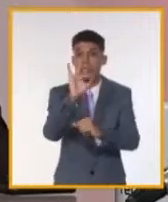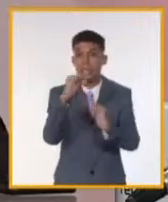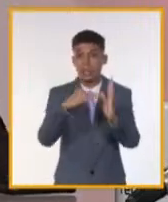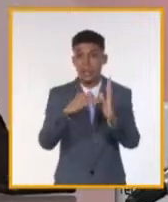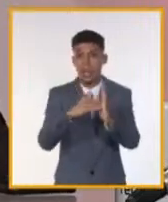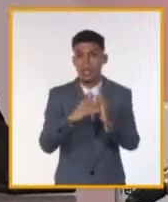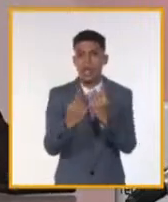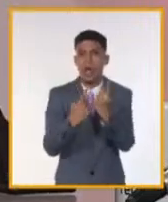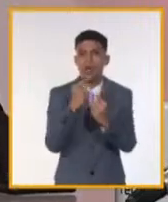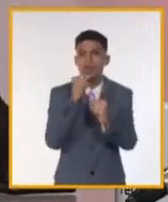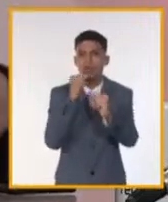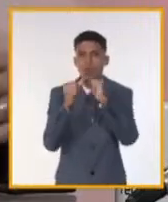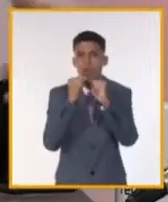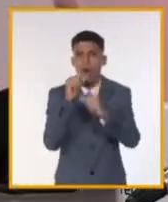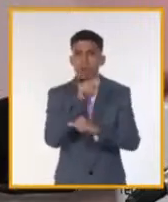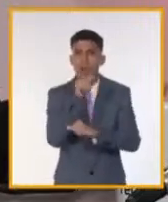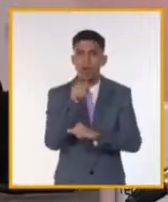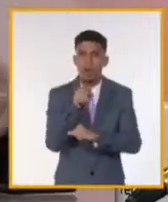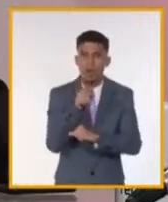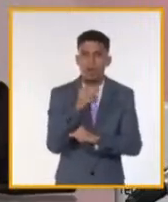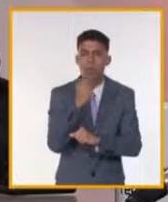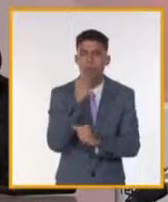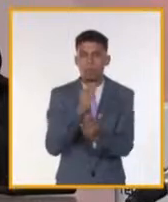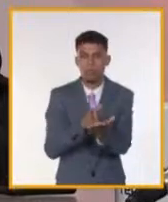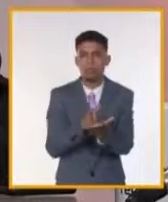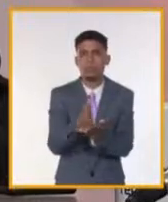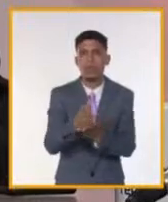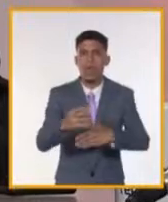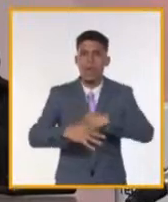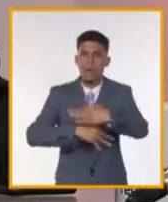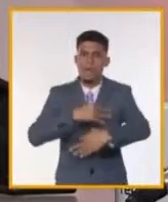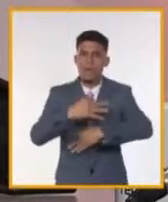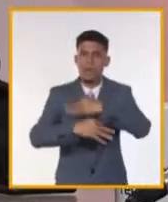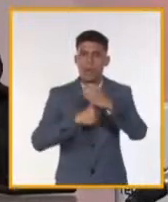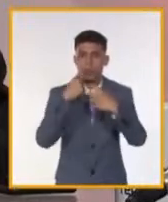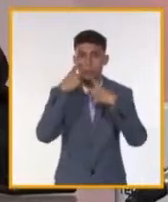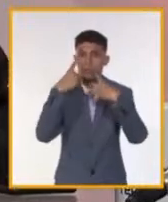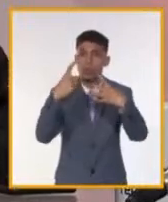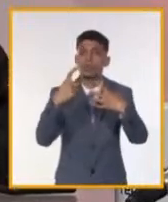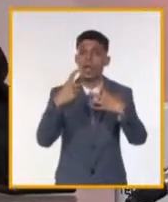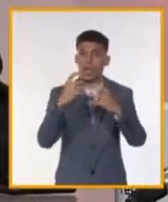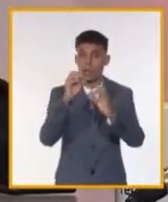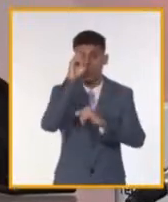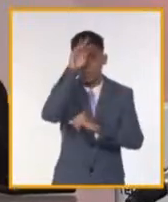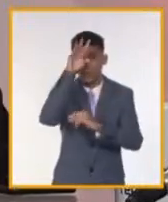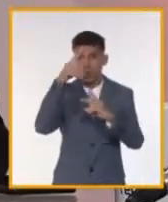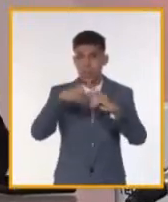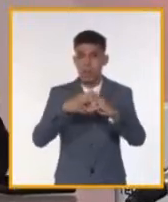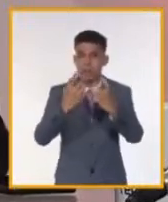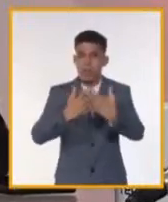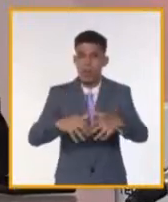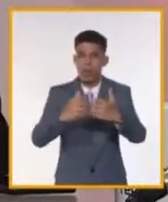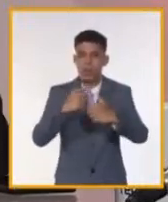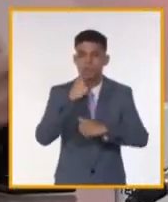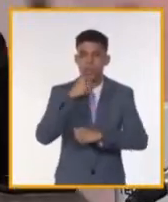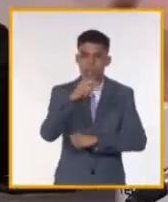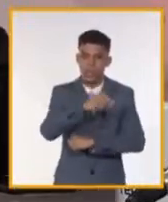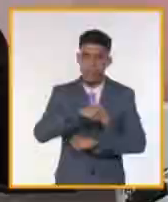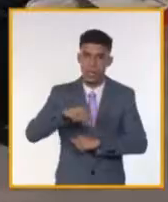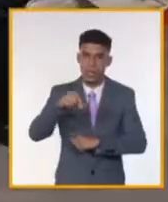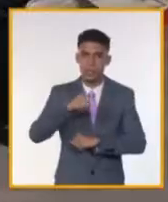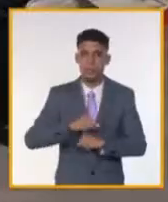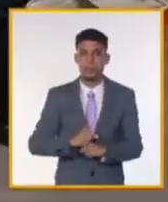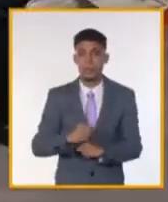sus opiniones, con sus preguntas para continuar hablando sobre este importante tema. La minería y la producción de sal en nuestro país.